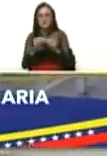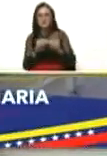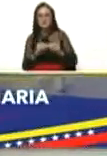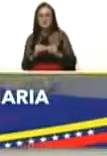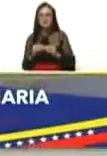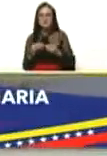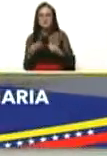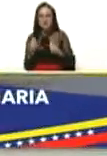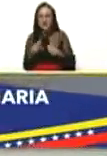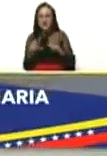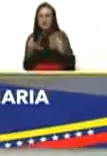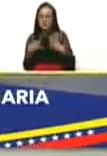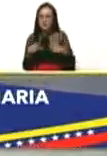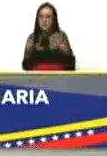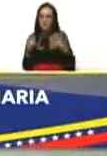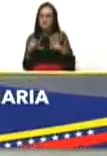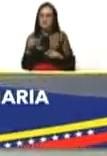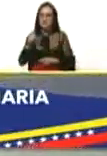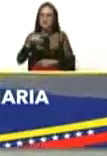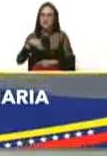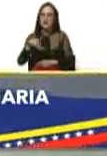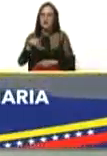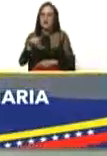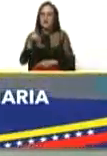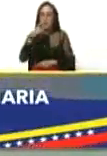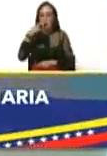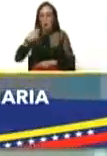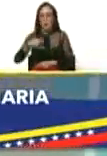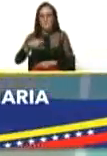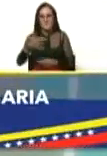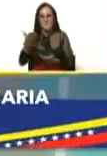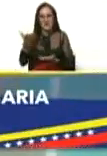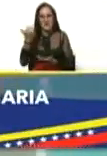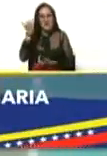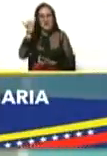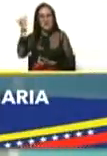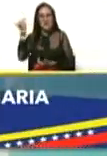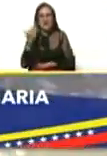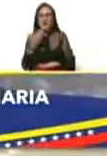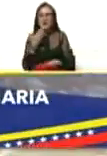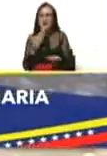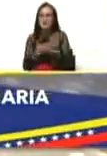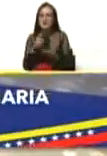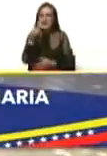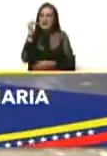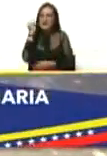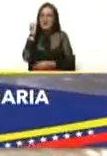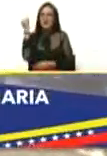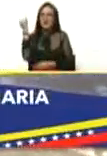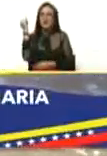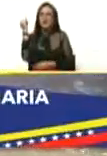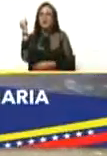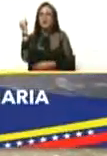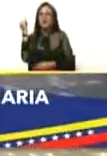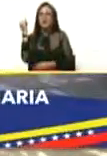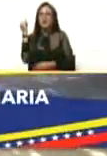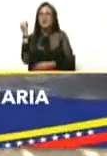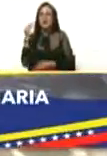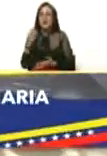haciendo posible, porque usted es un hombre que ha tenido la idea, esa idea pues que ha sido de